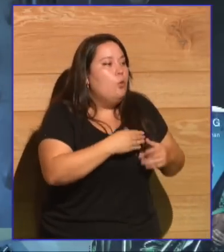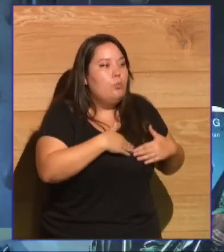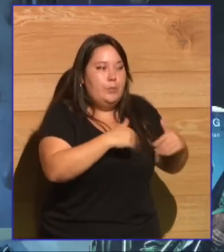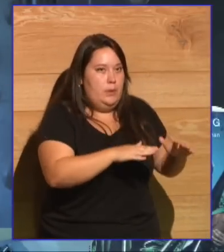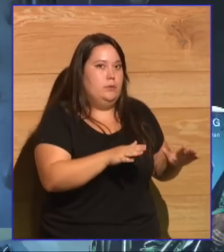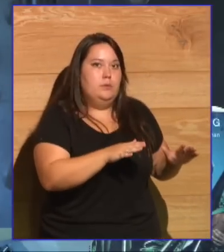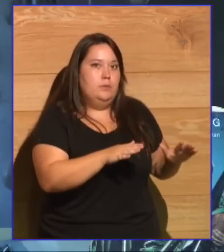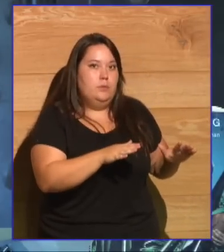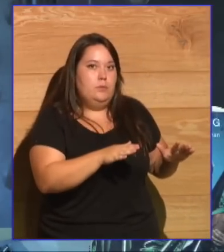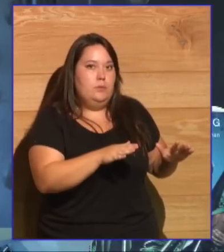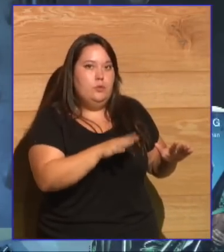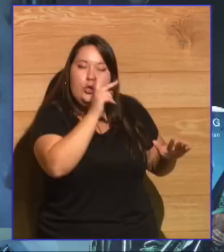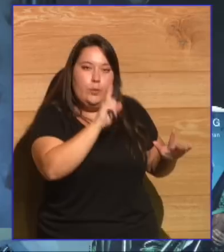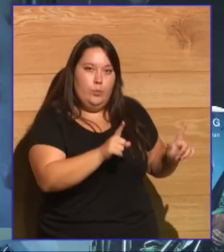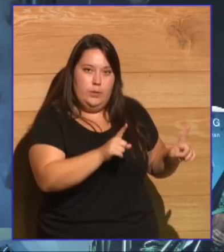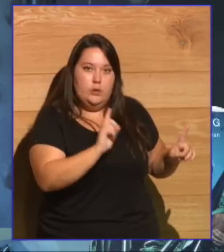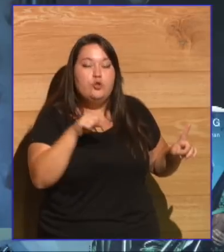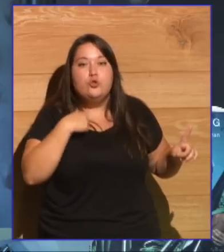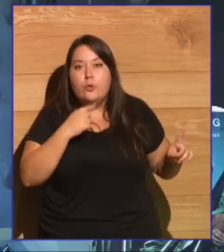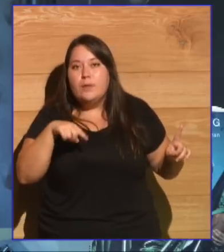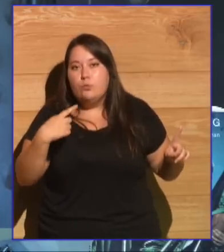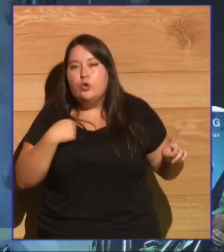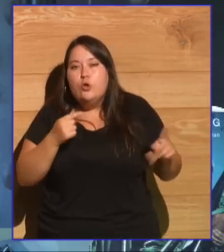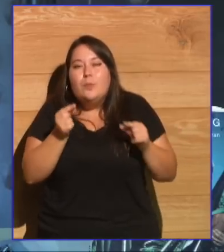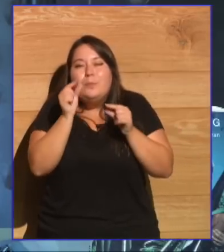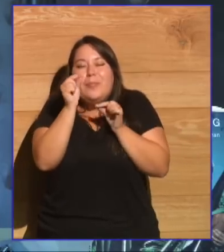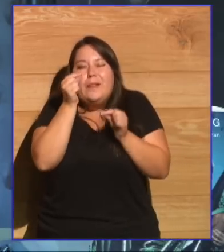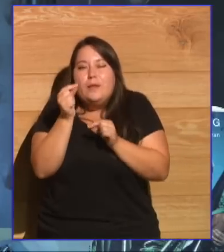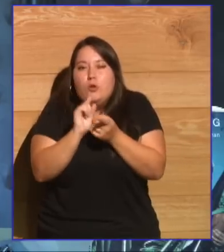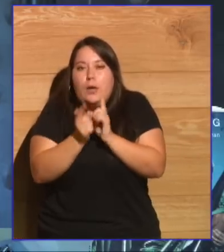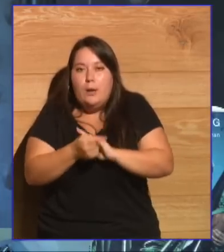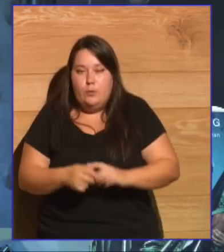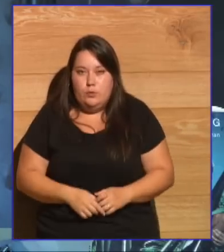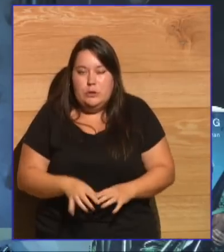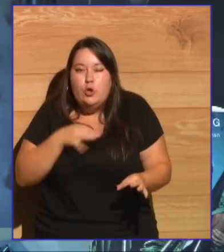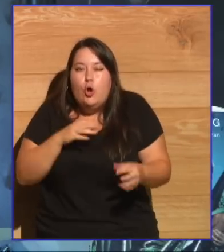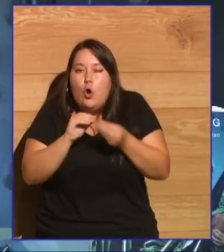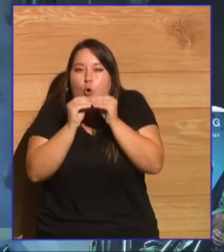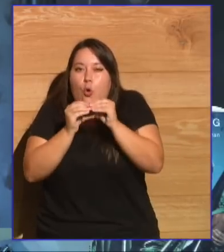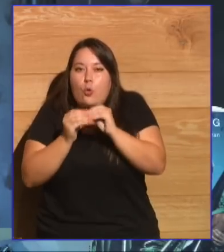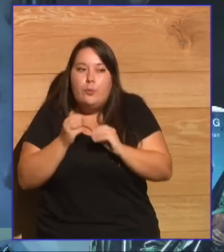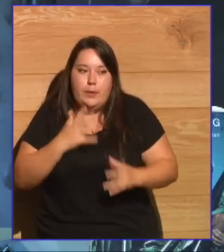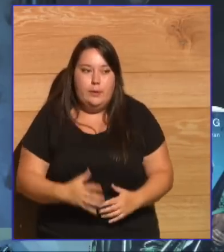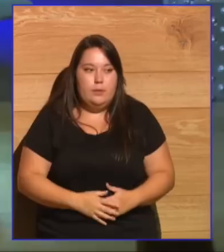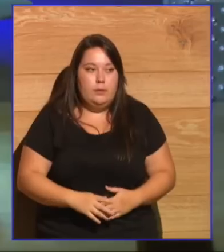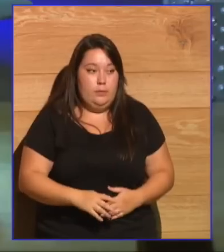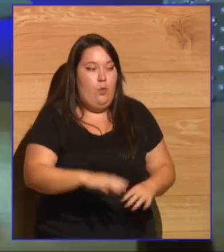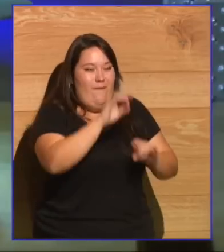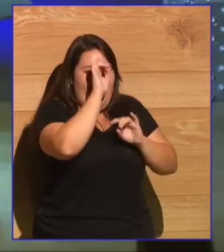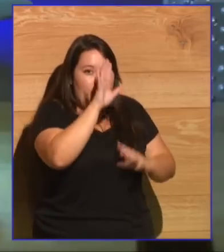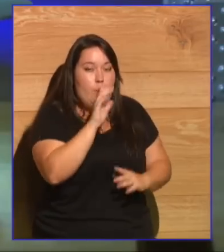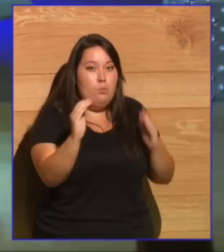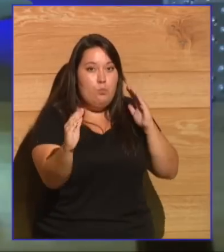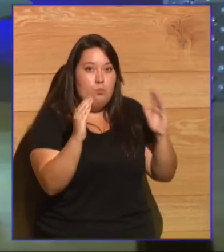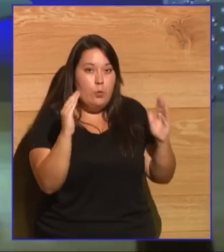manera no te no te ocupes de eso luego haré micro cambios si es necesario en montaje y lo haré a lo que tú a la flip hada del